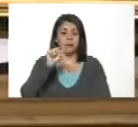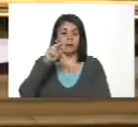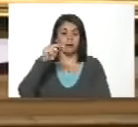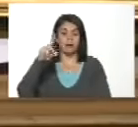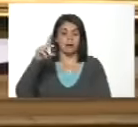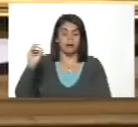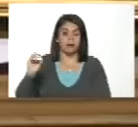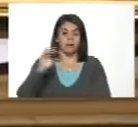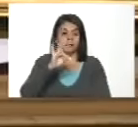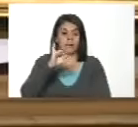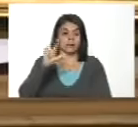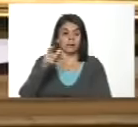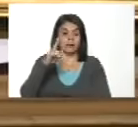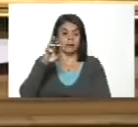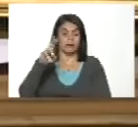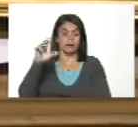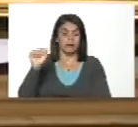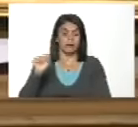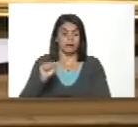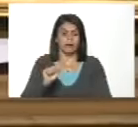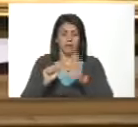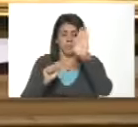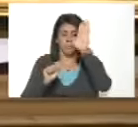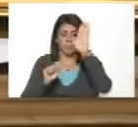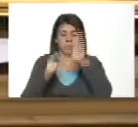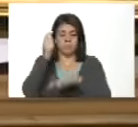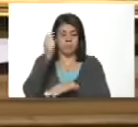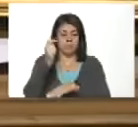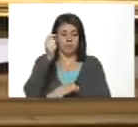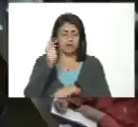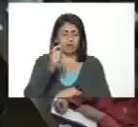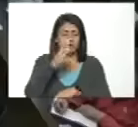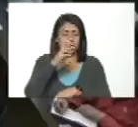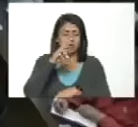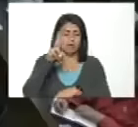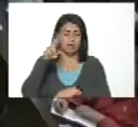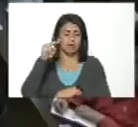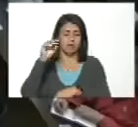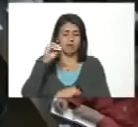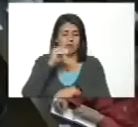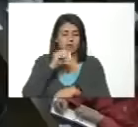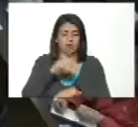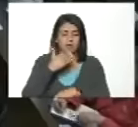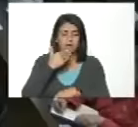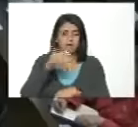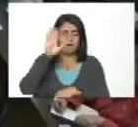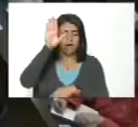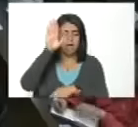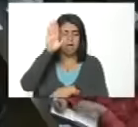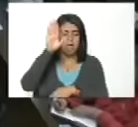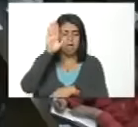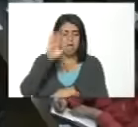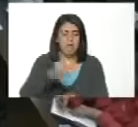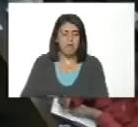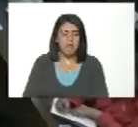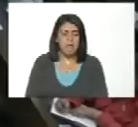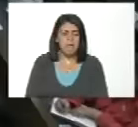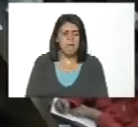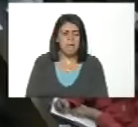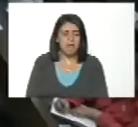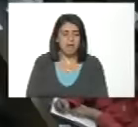la consecuencia. Adelante, diputado Bruno Galo. Bruno siempre espera que yo esté votando para pedir la palabra. Sí.